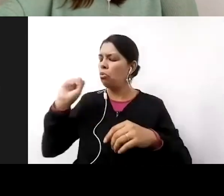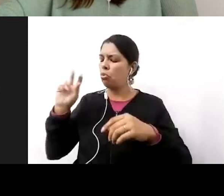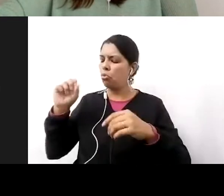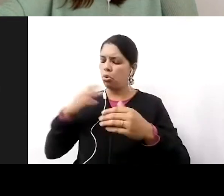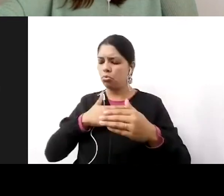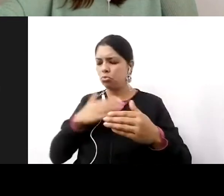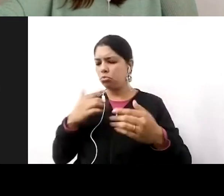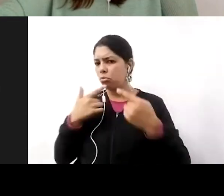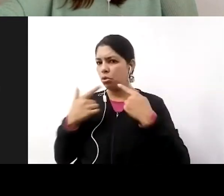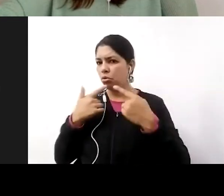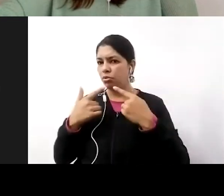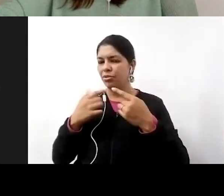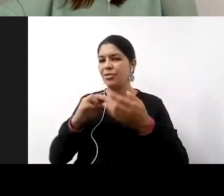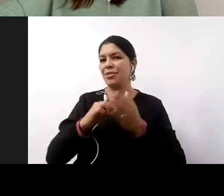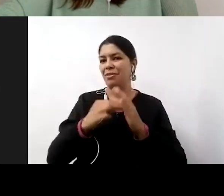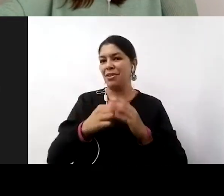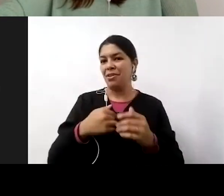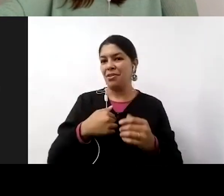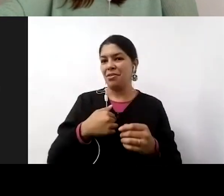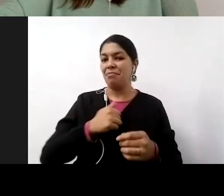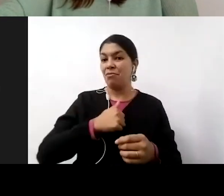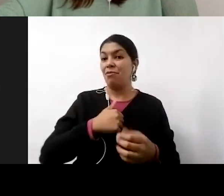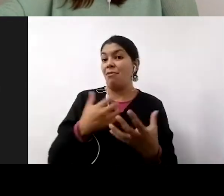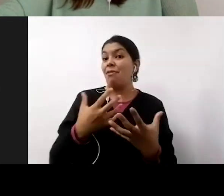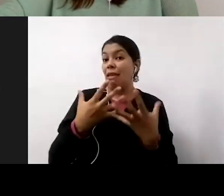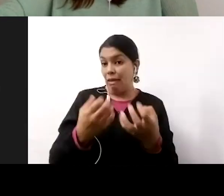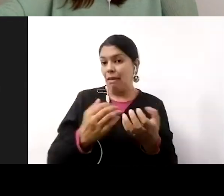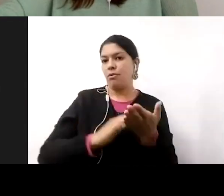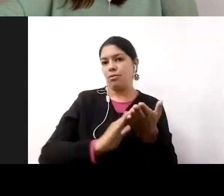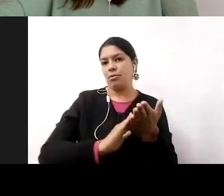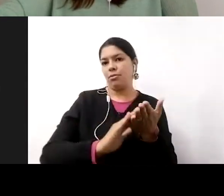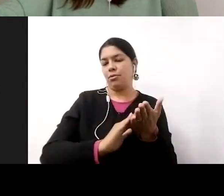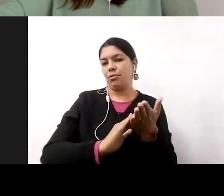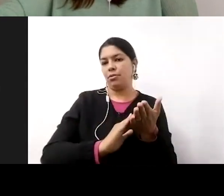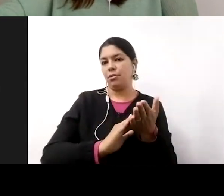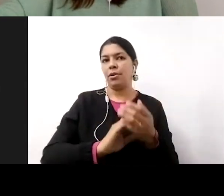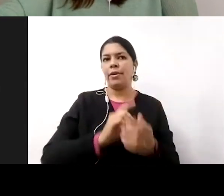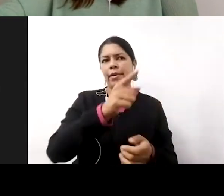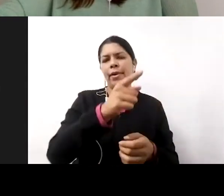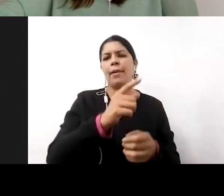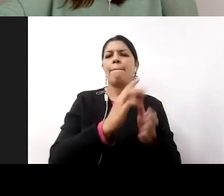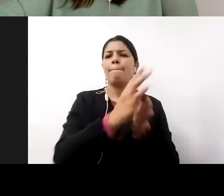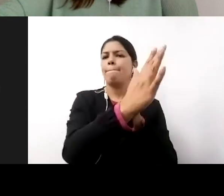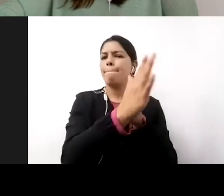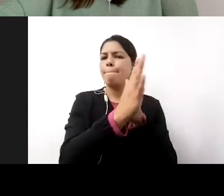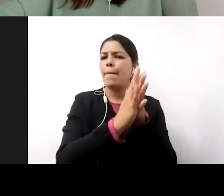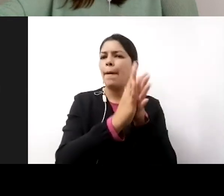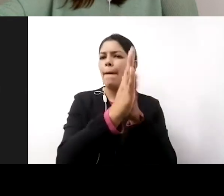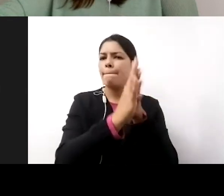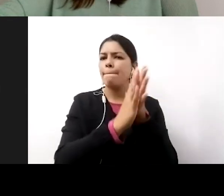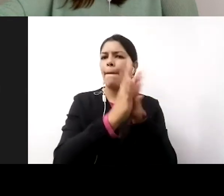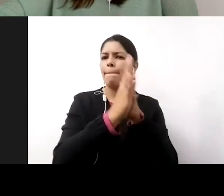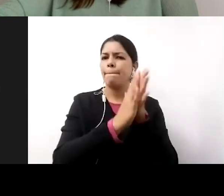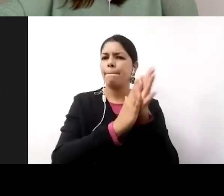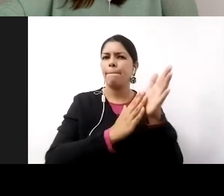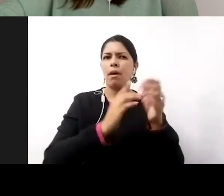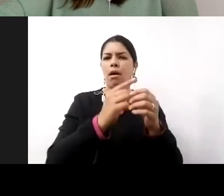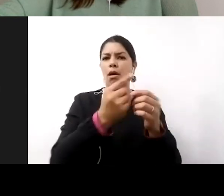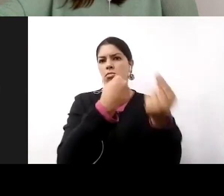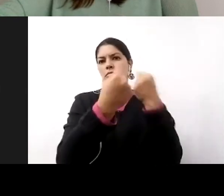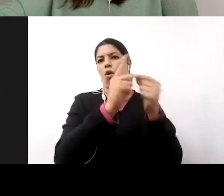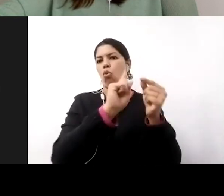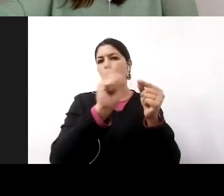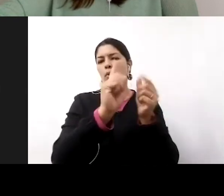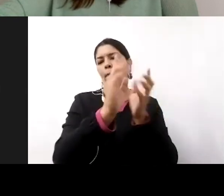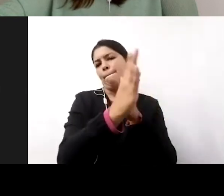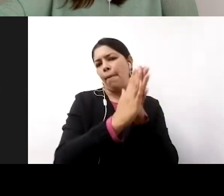hay que querer resolver el conflicto. Cada uno debe exponer de manera muy asertiva la posición que tiene y se debe